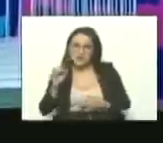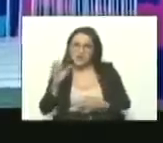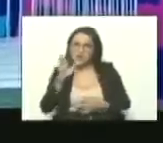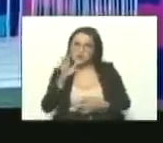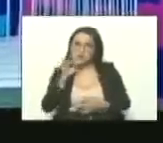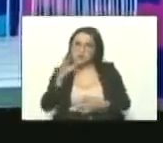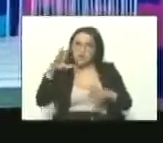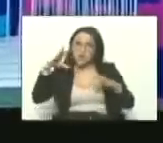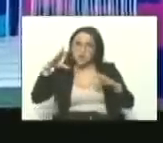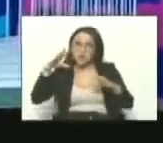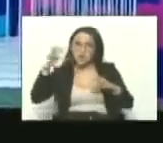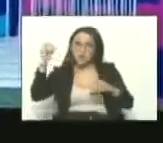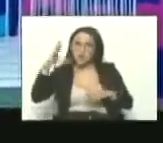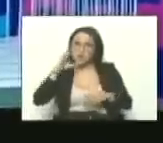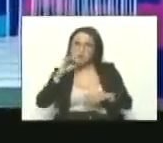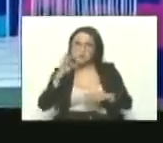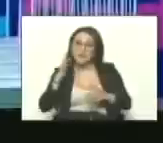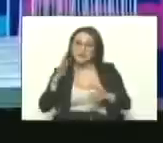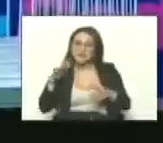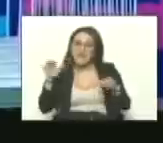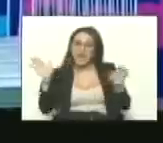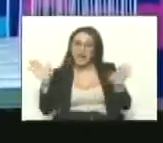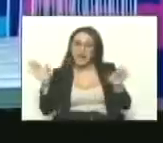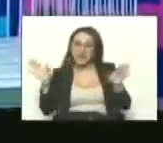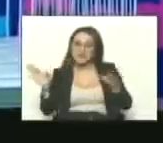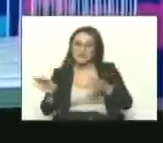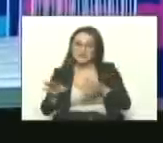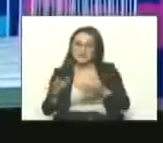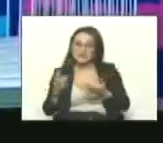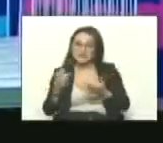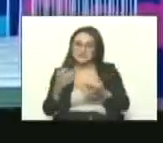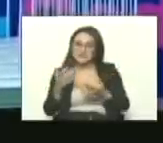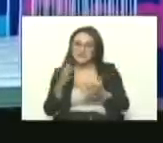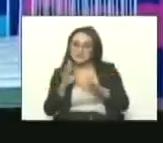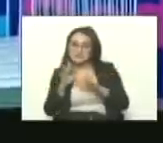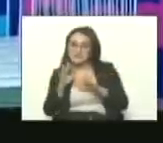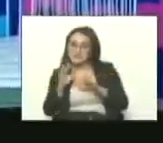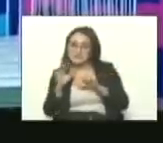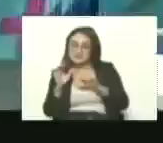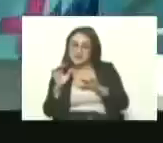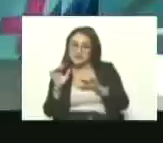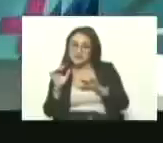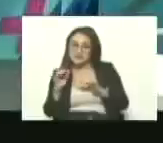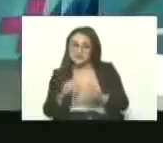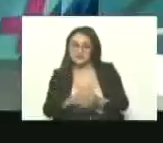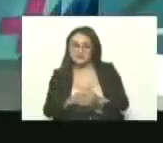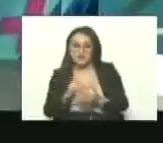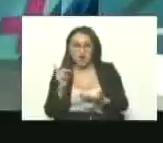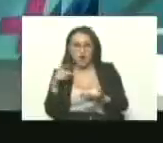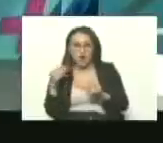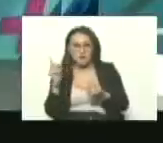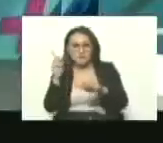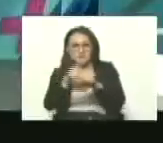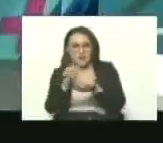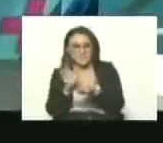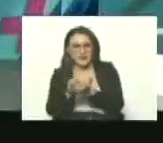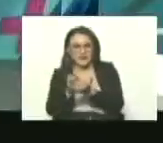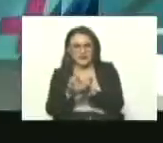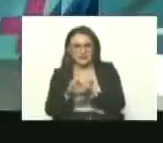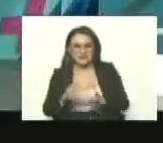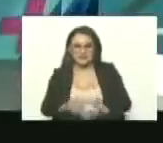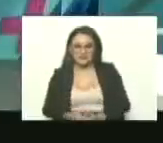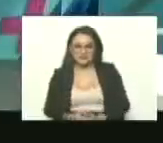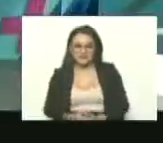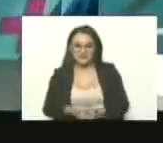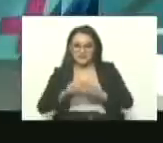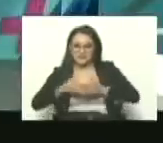que tuvieran las alas escamadas. Y esa es otra forma muy característica. ¿Y cómo llegaron estas cotorras hasta Margarita, chicos? ¿Ah? Bueno, ¿en el ferry se